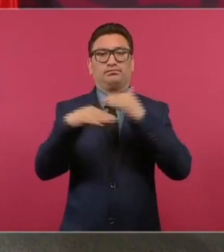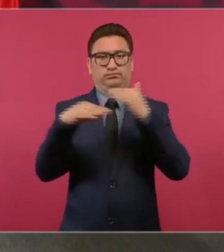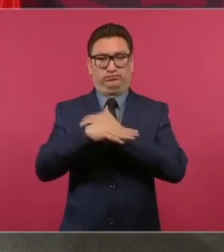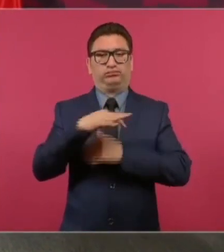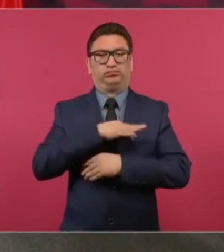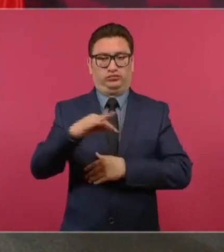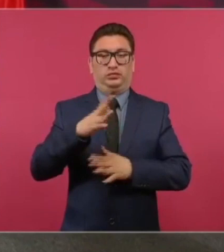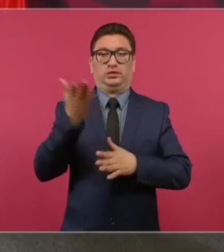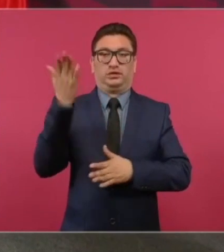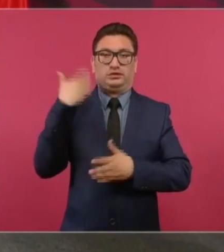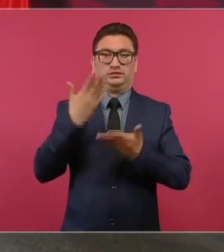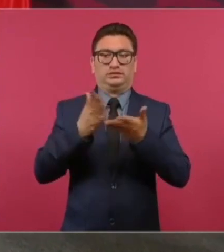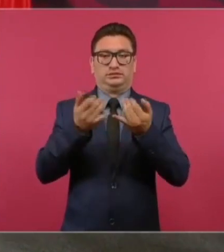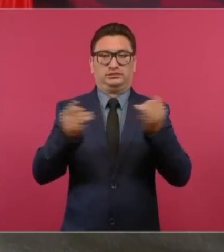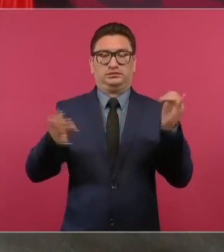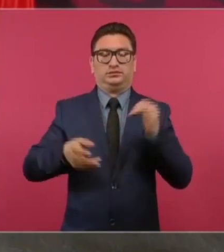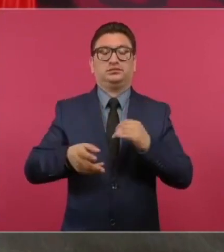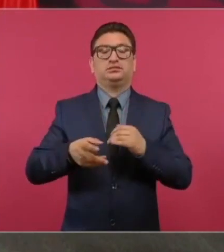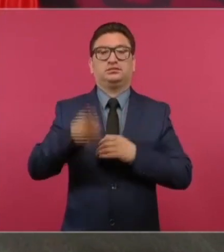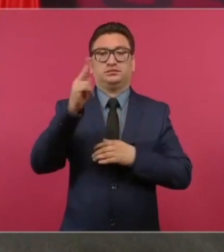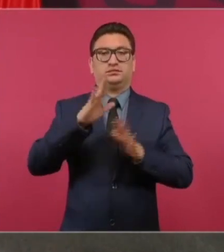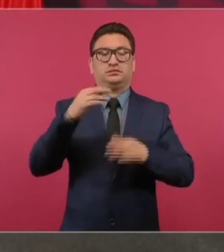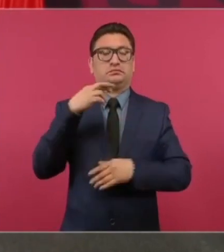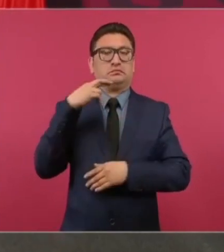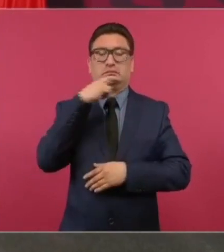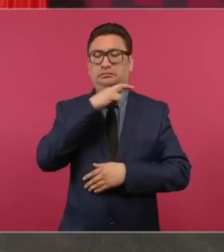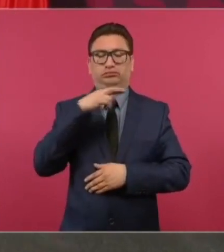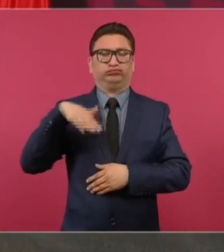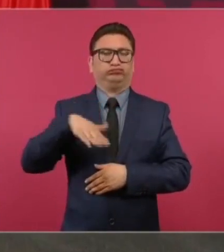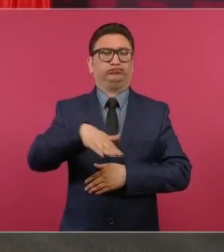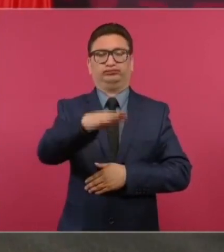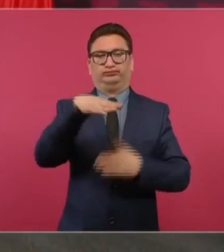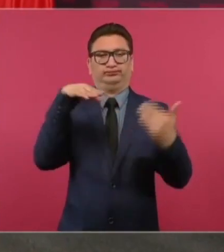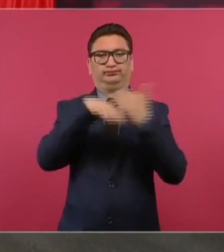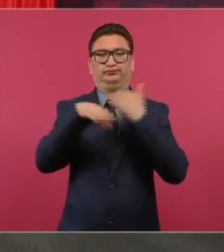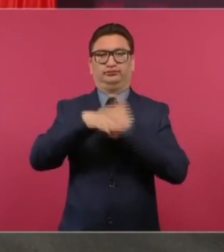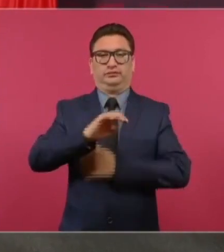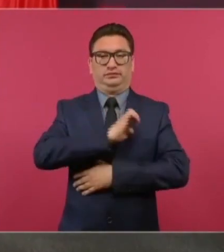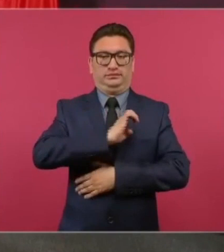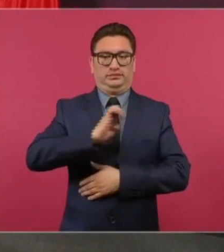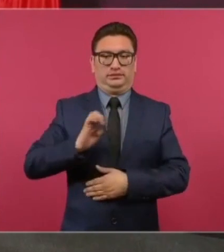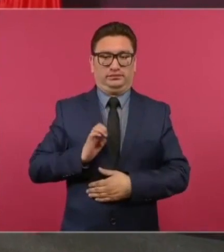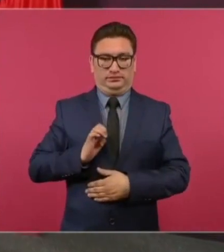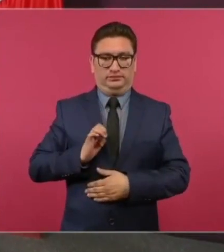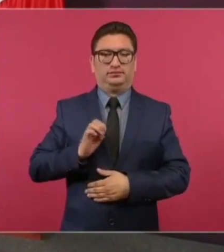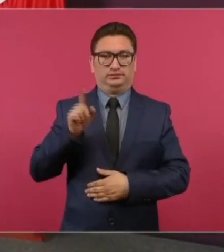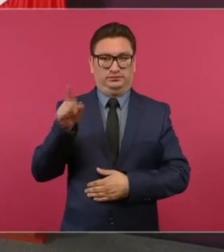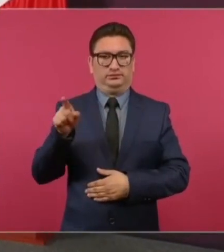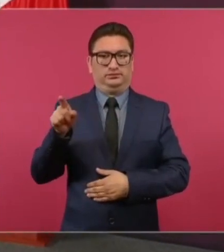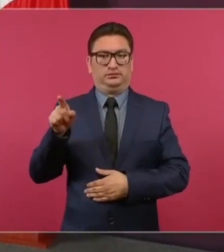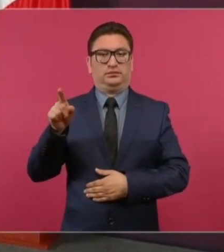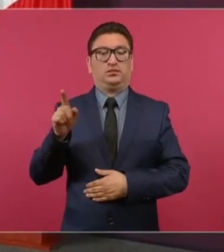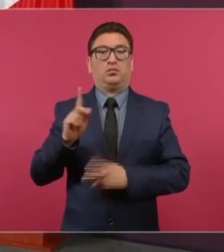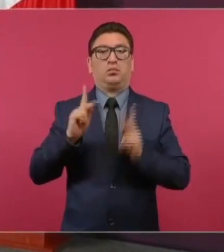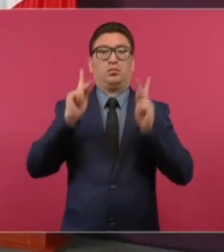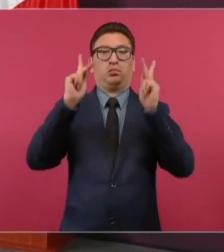Ya inauguramos vato, una vía muy rápida y yo estuviera a un lado, de Ecatepec. ¡Cállate, güey! Del